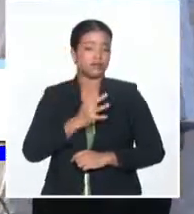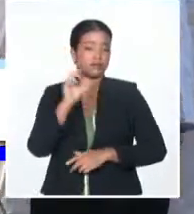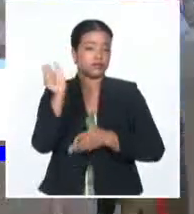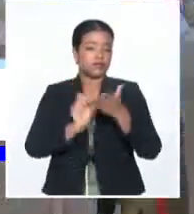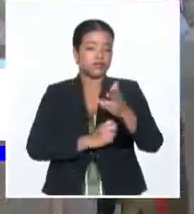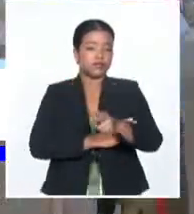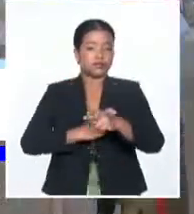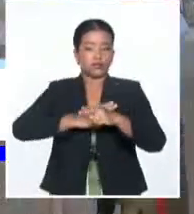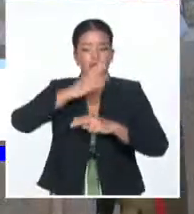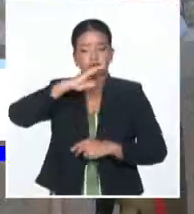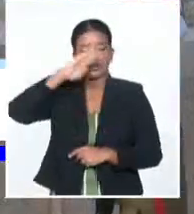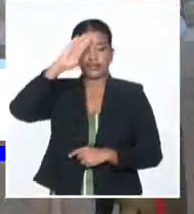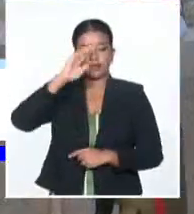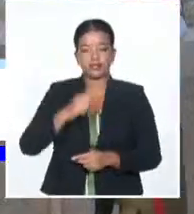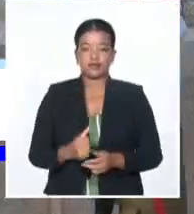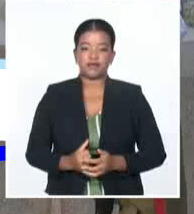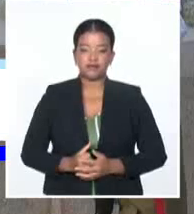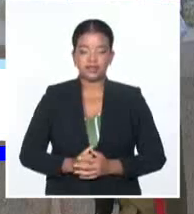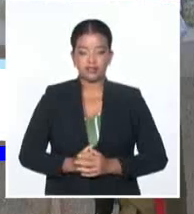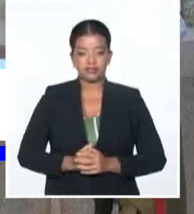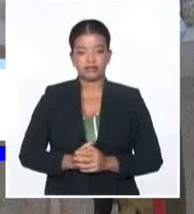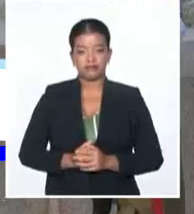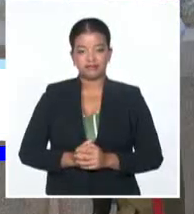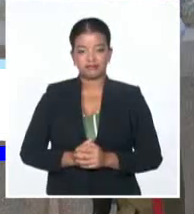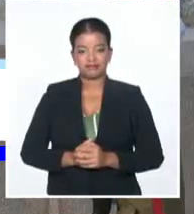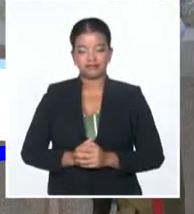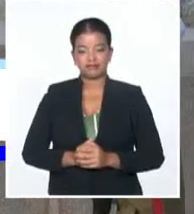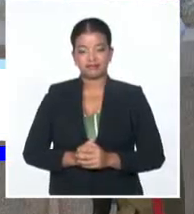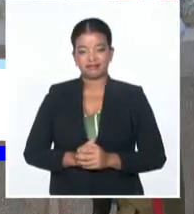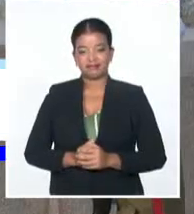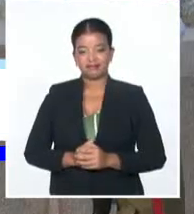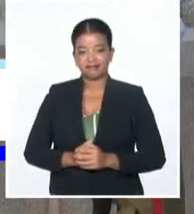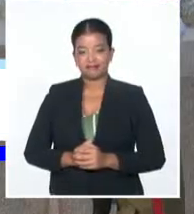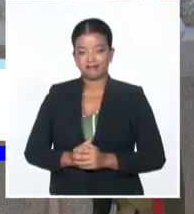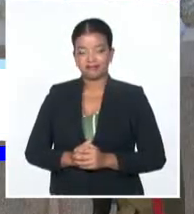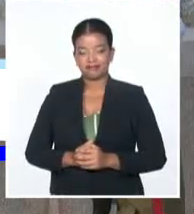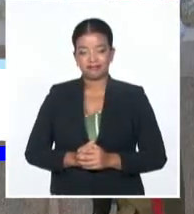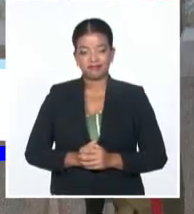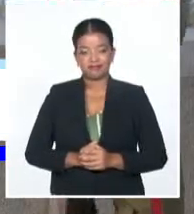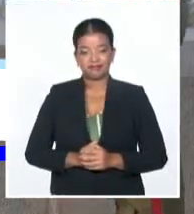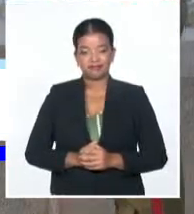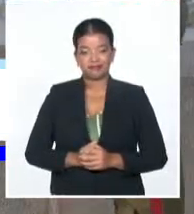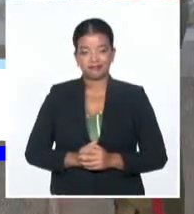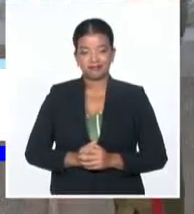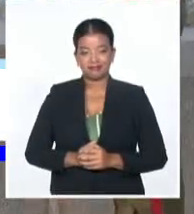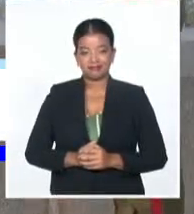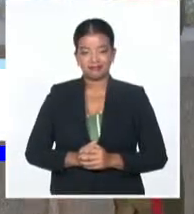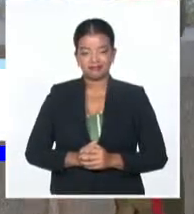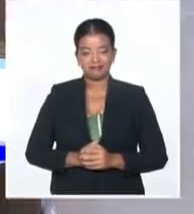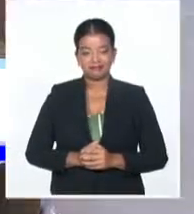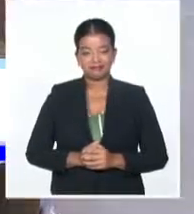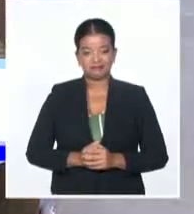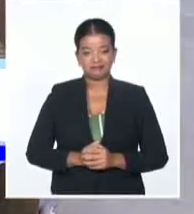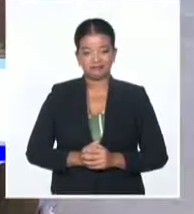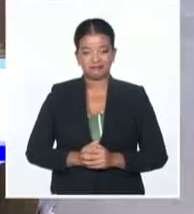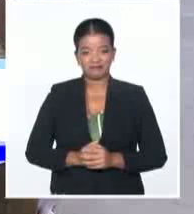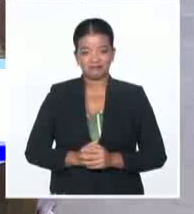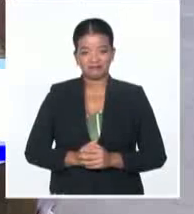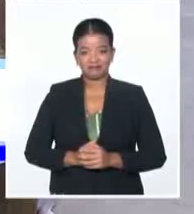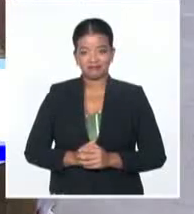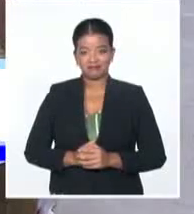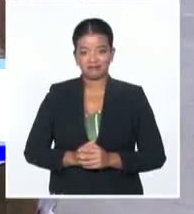de Cuba y su lucha por la independencia. ¡Presentéis armas en